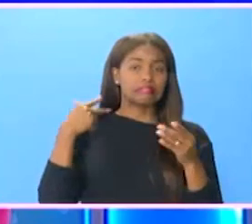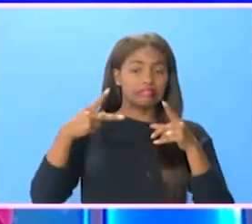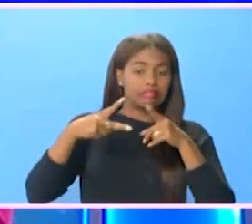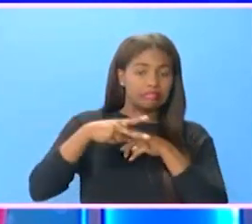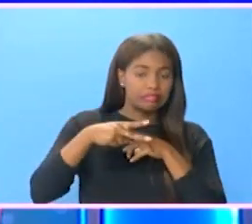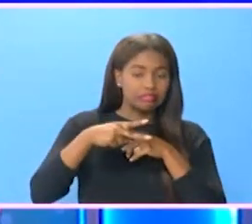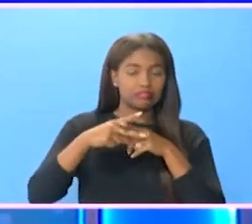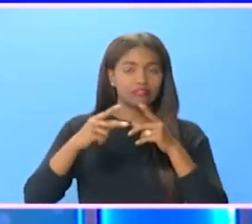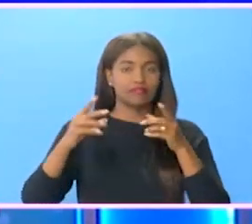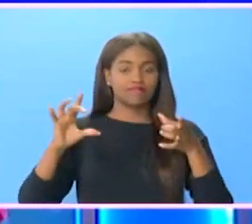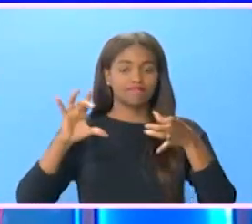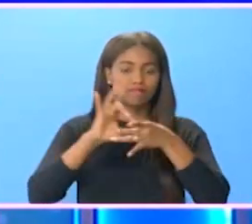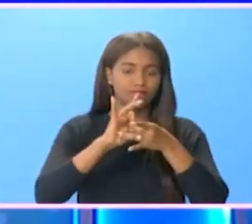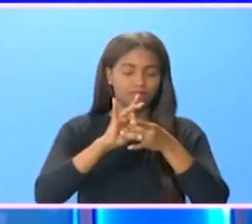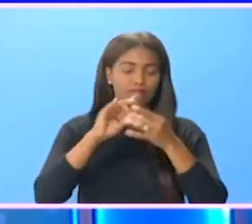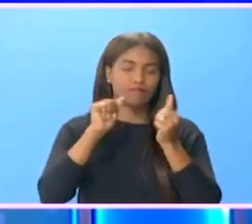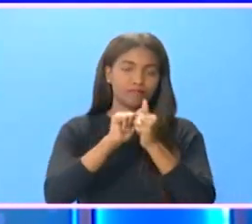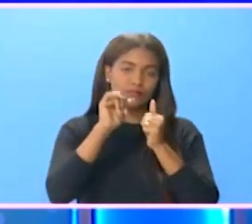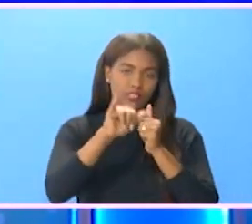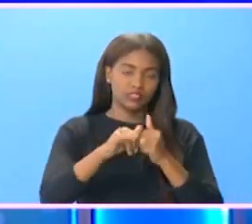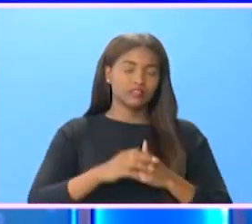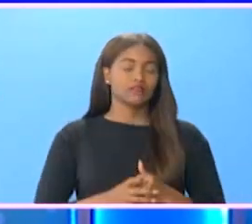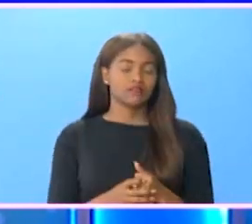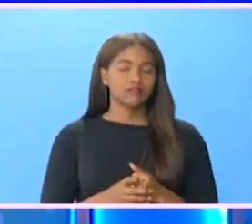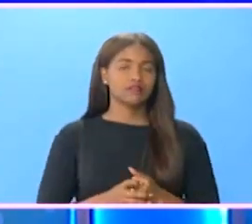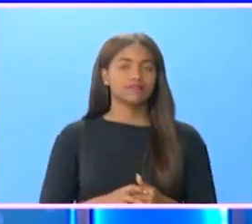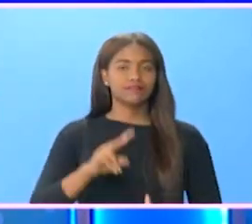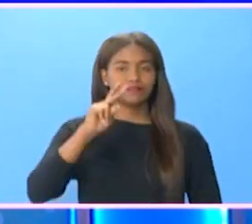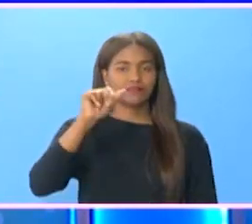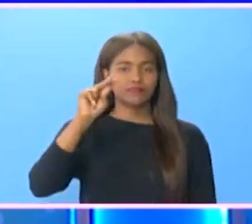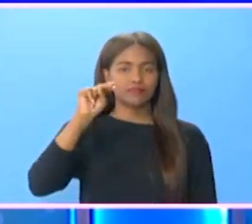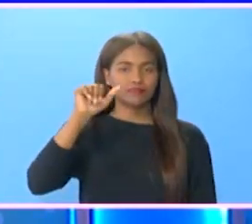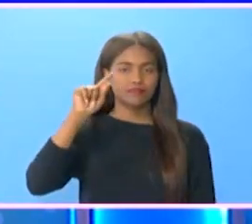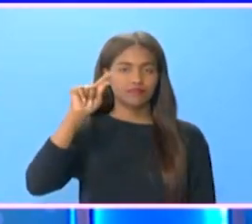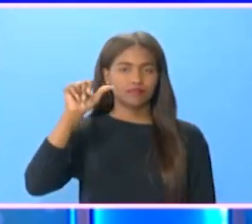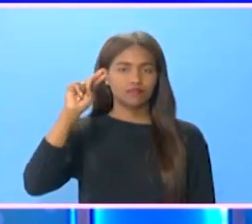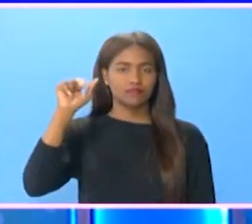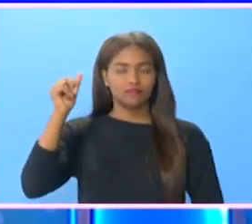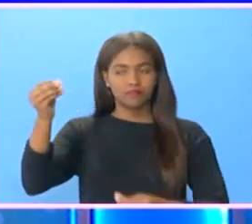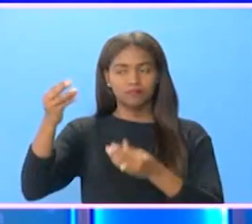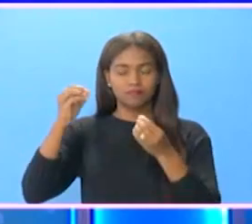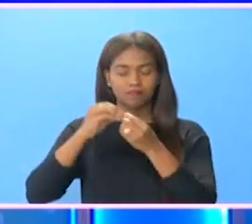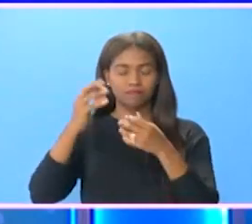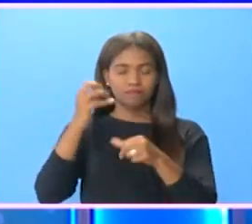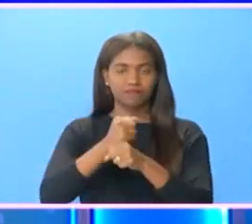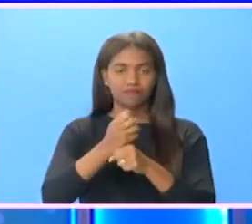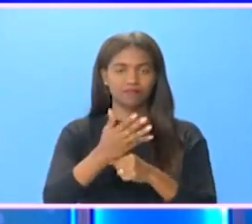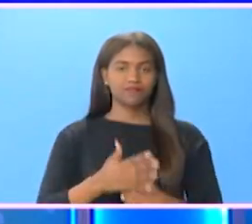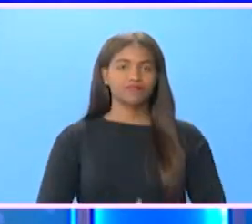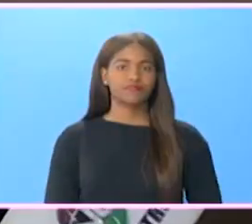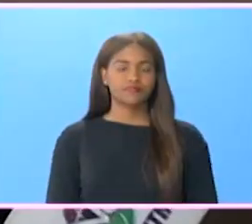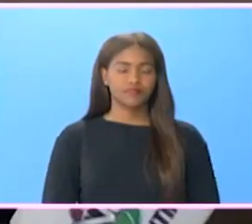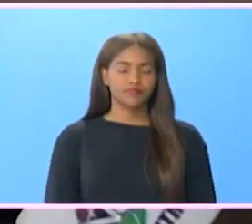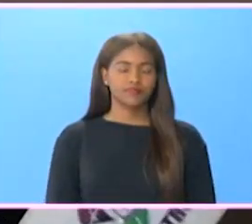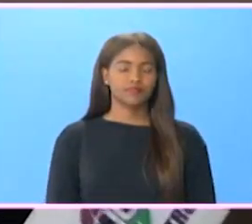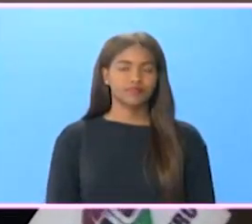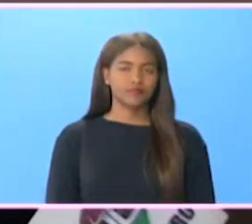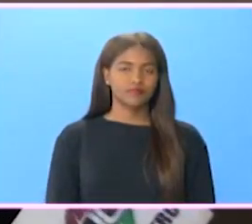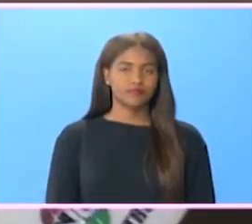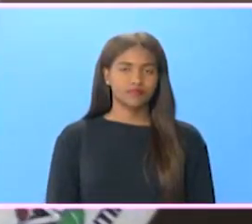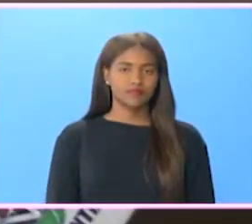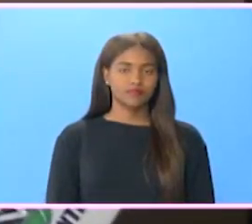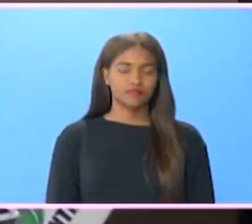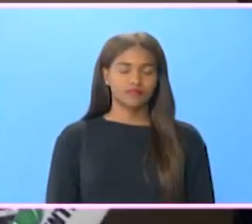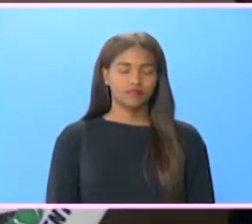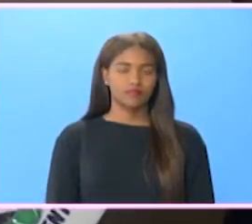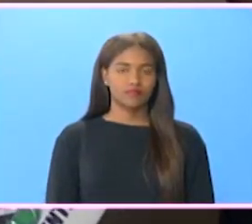la parte relativa a la elusión fiscal. Ramón Santana Álvarez tiene los detalles en la siguiente historia. Vamos a verlo. A propósito de